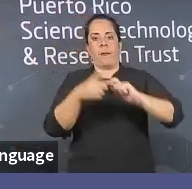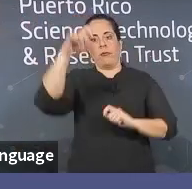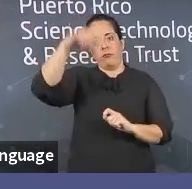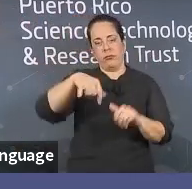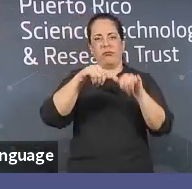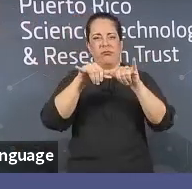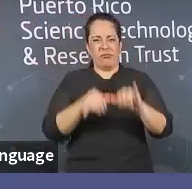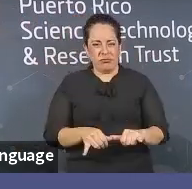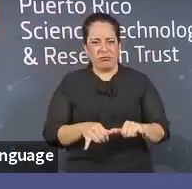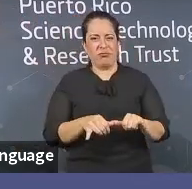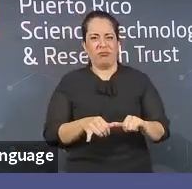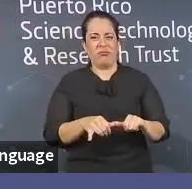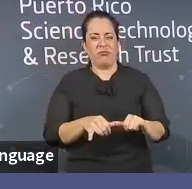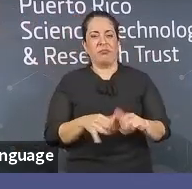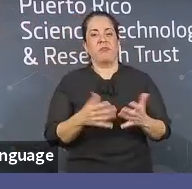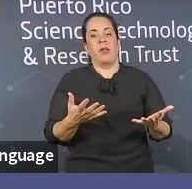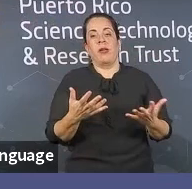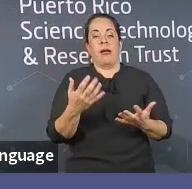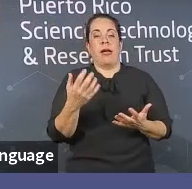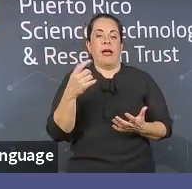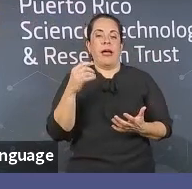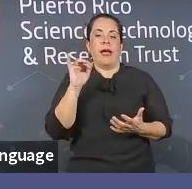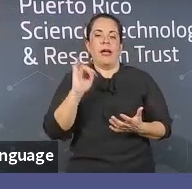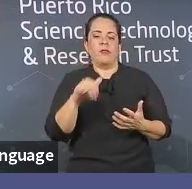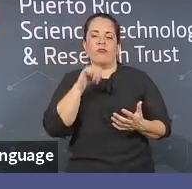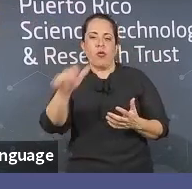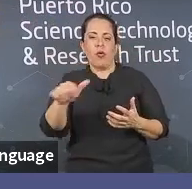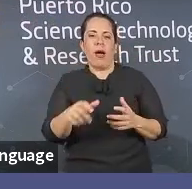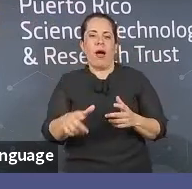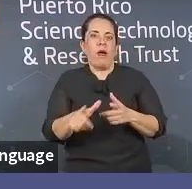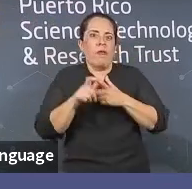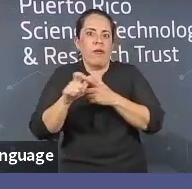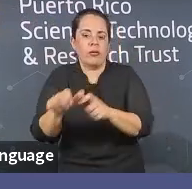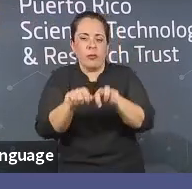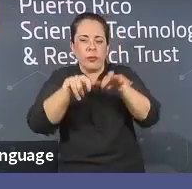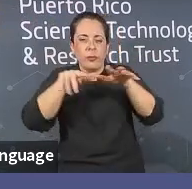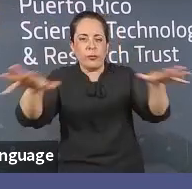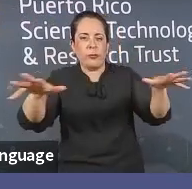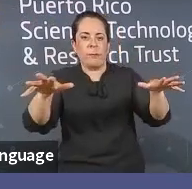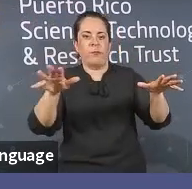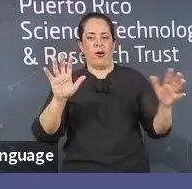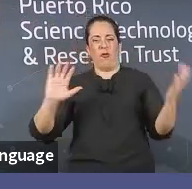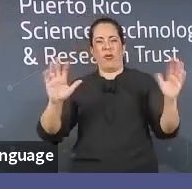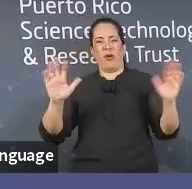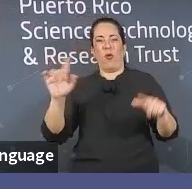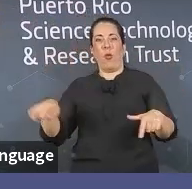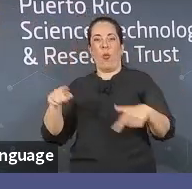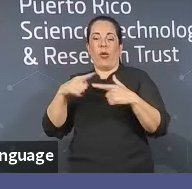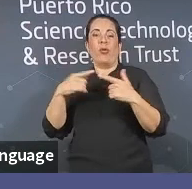gotas se cargan o no se disipan tan rápido como cuando no hay tanta humedad. Así que es un